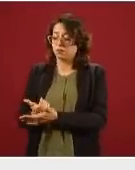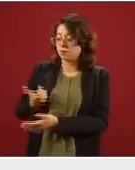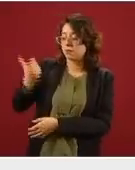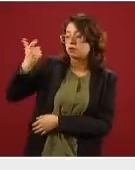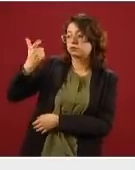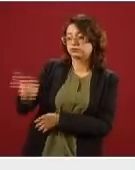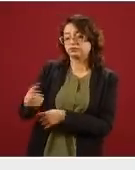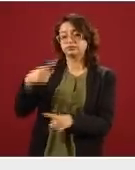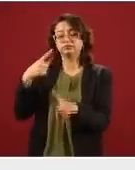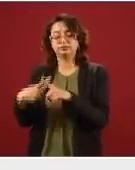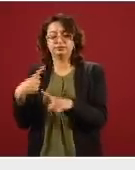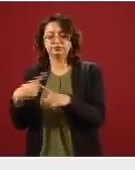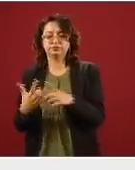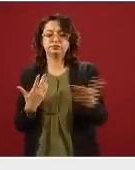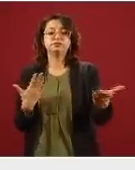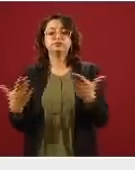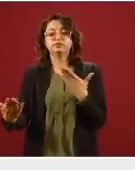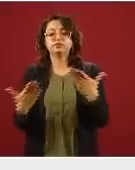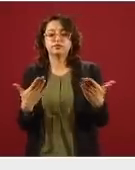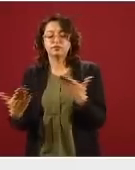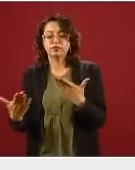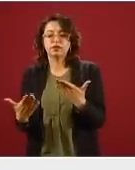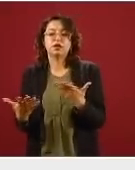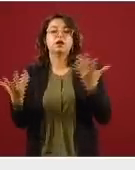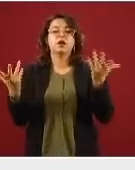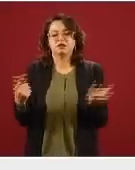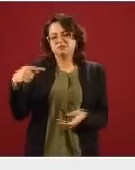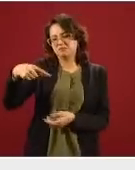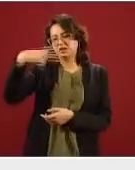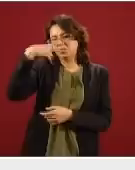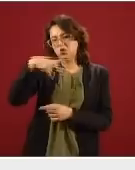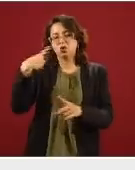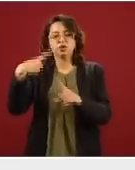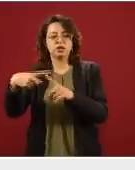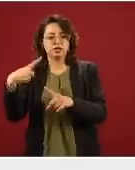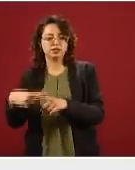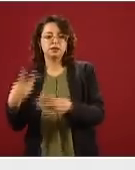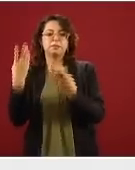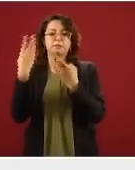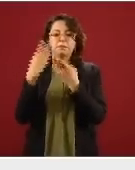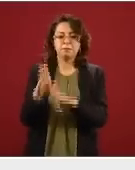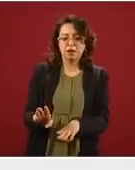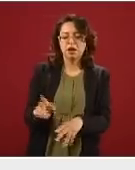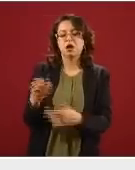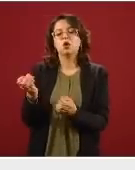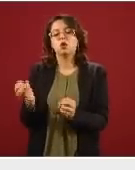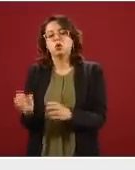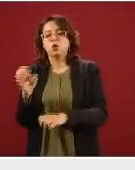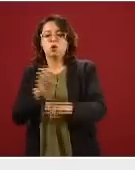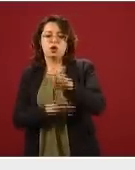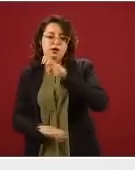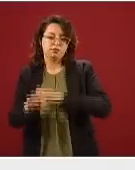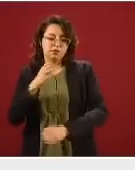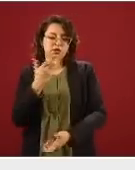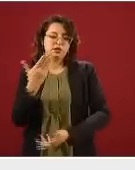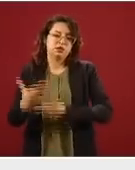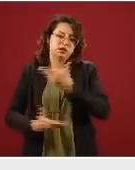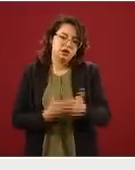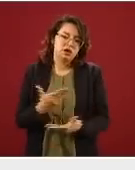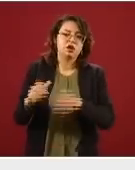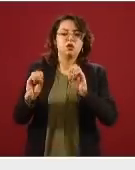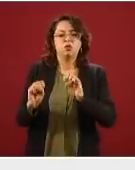ahí estamos valorando primero quién es el pagador en México, el banco o la empresa de servicios o